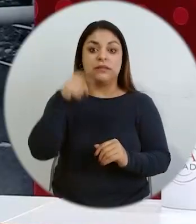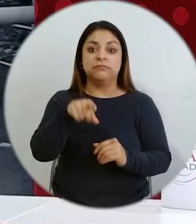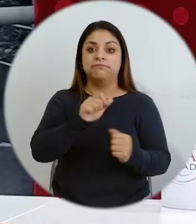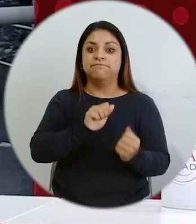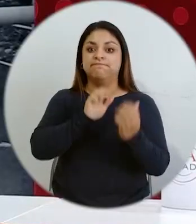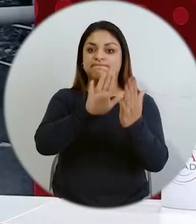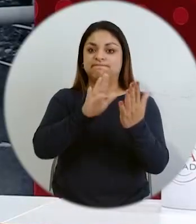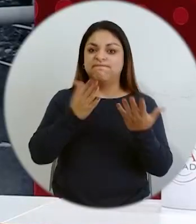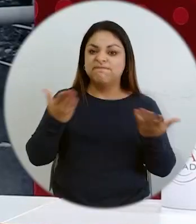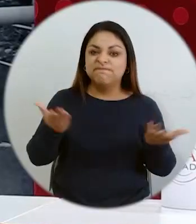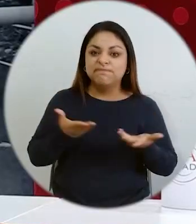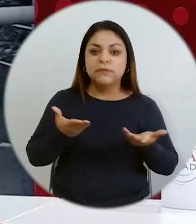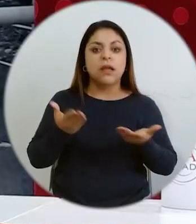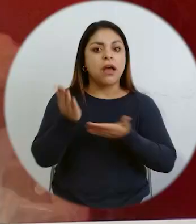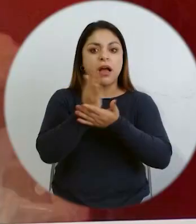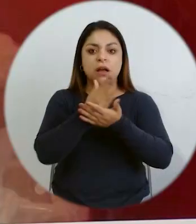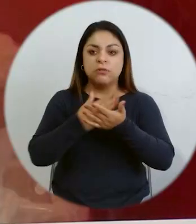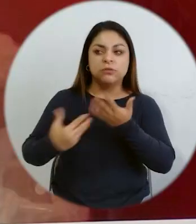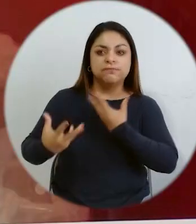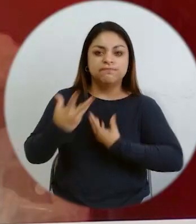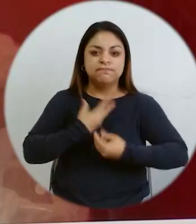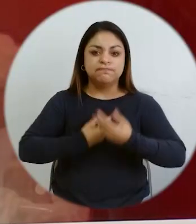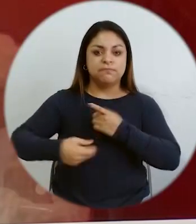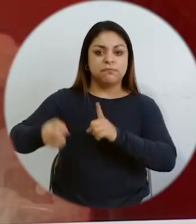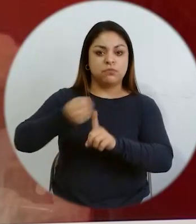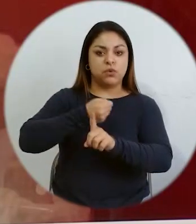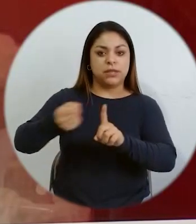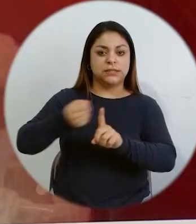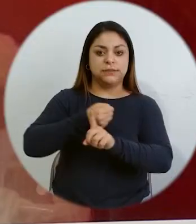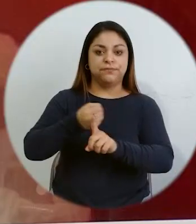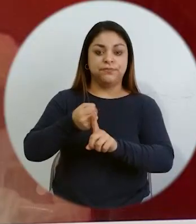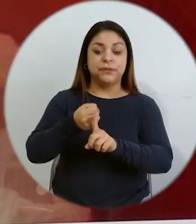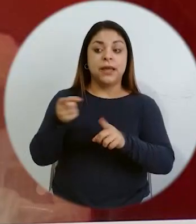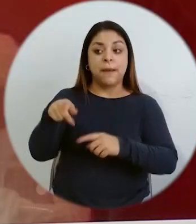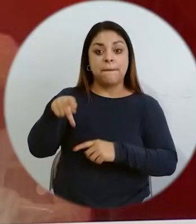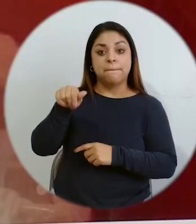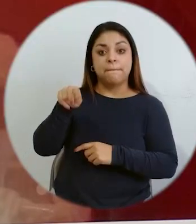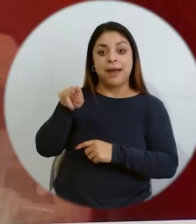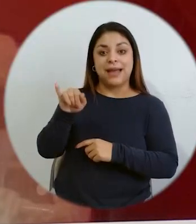violencia. Números del Patronato Nacional de la Infancia hablan de